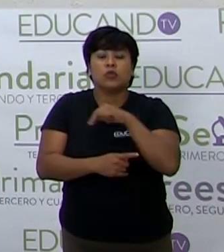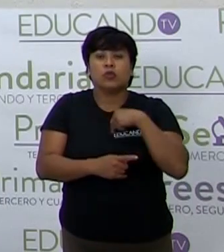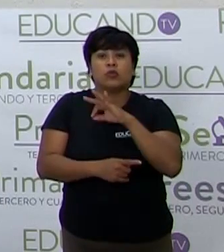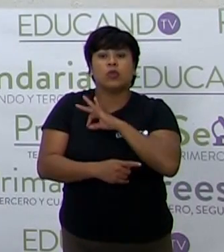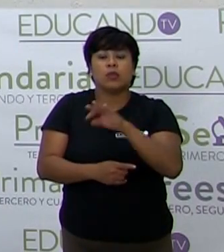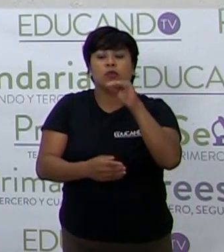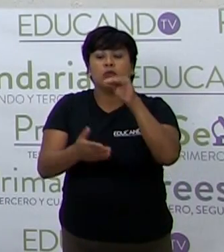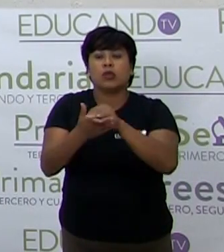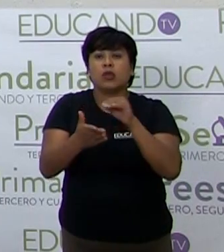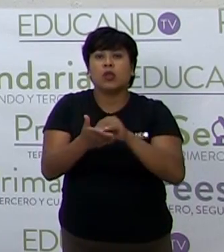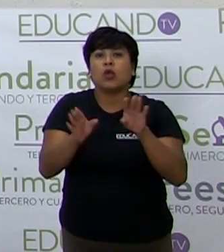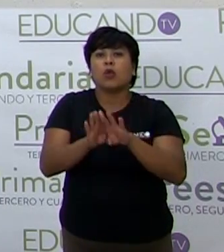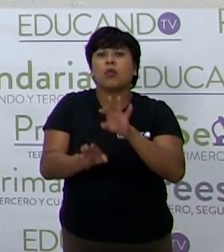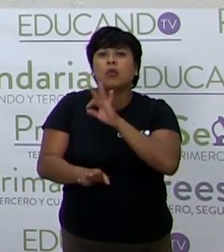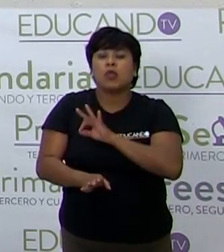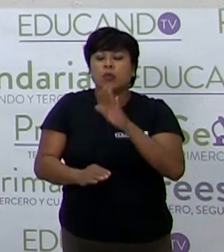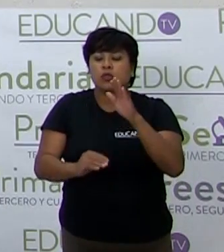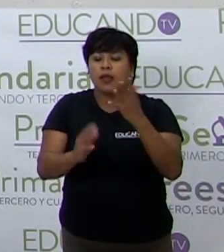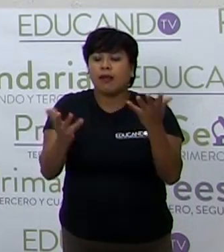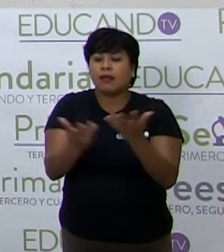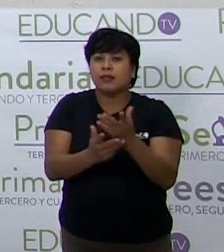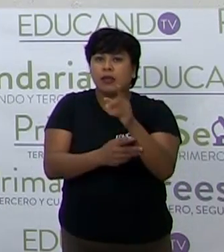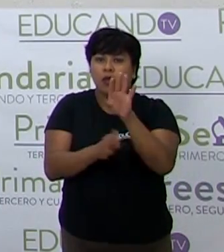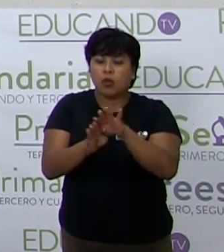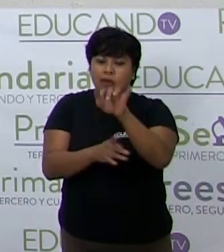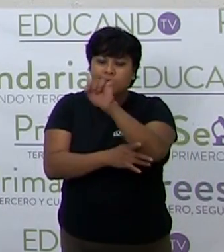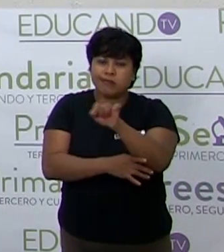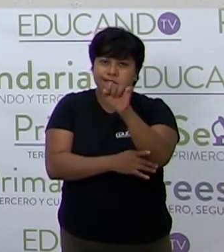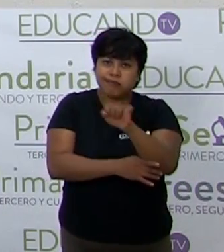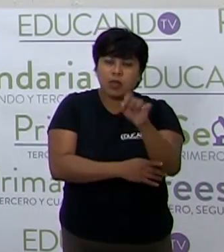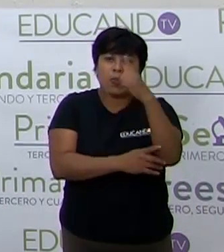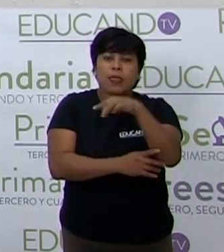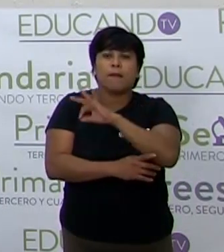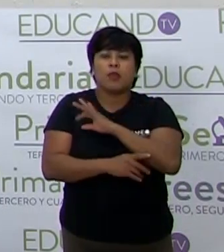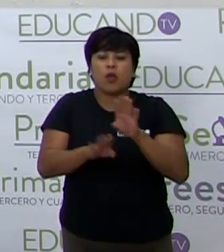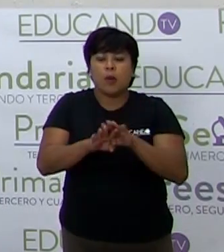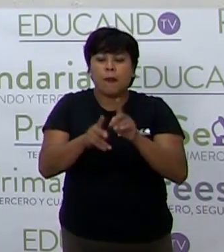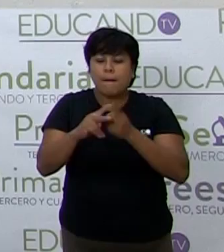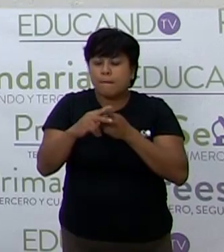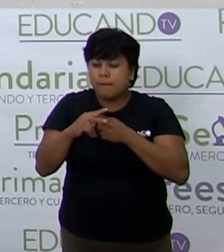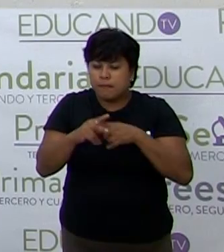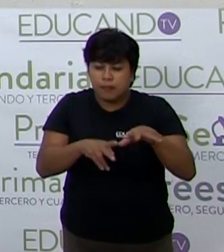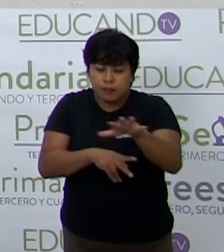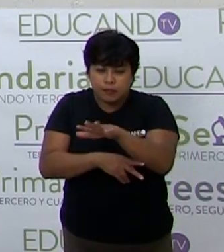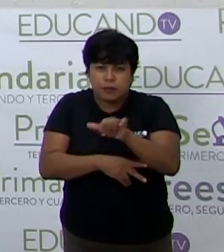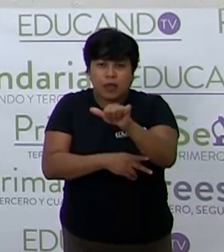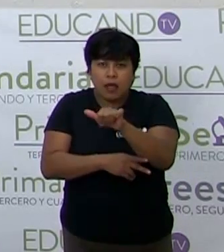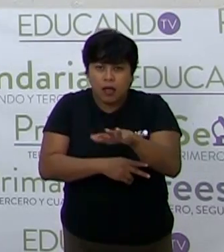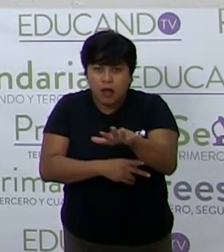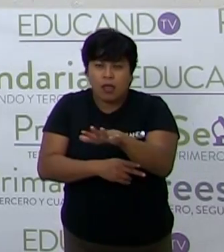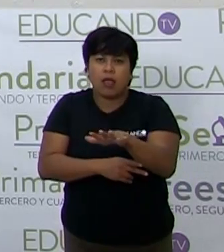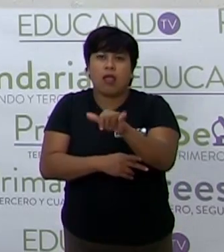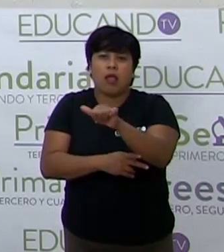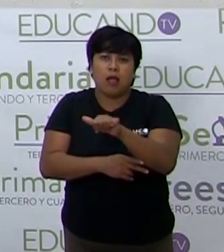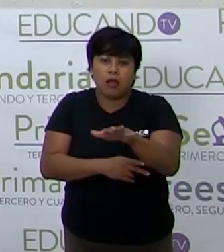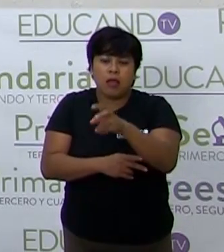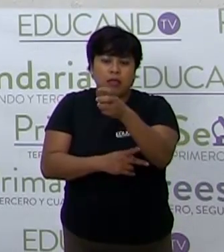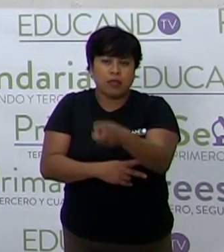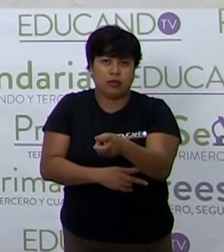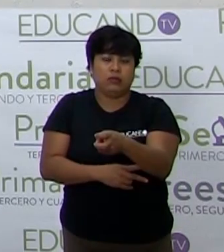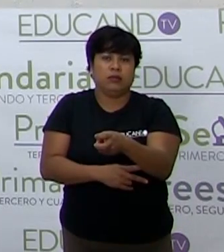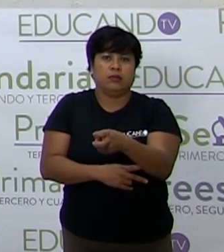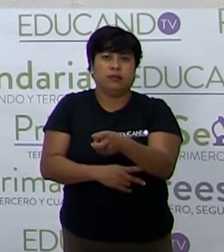establecer cómo podemos construir una fórmula que nos ayude a calcular el área de esta figura geométrica que tenemos acá.